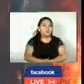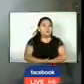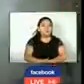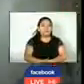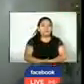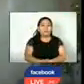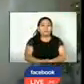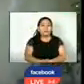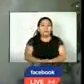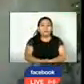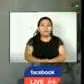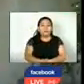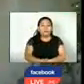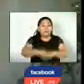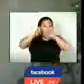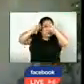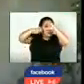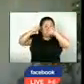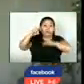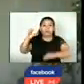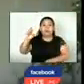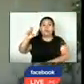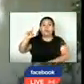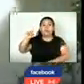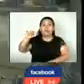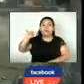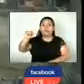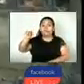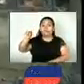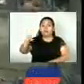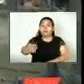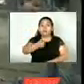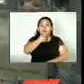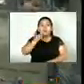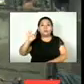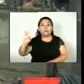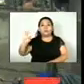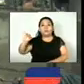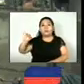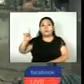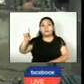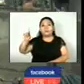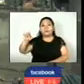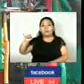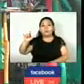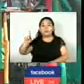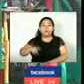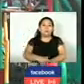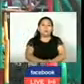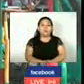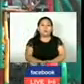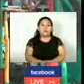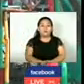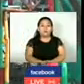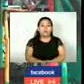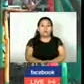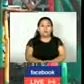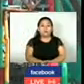con imágenes de cristian jiménez fidel hernández noticiero tvm